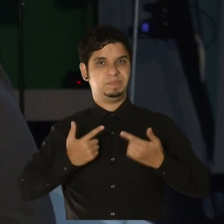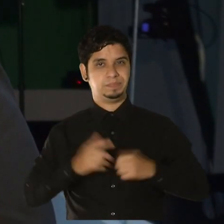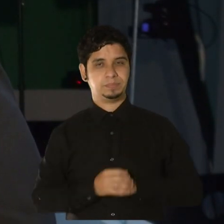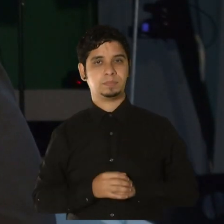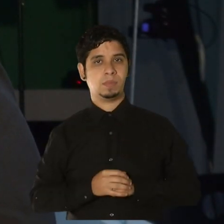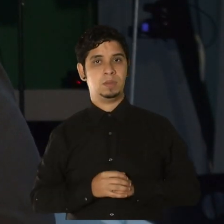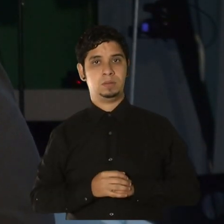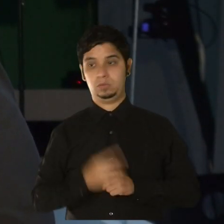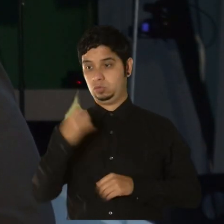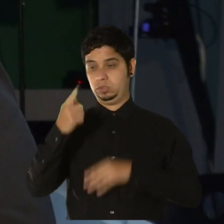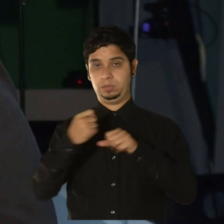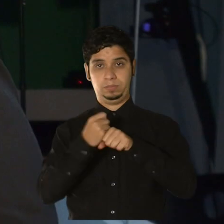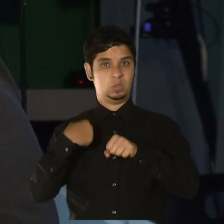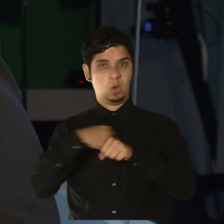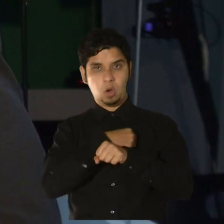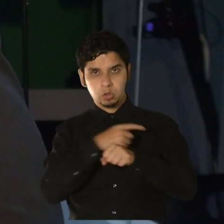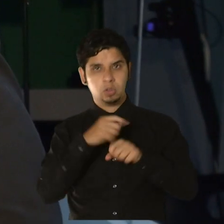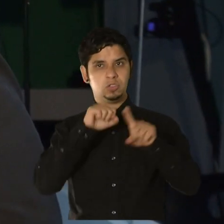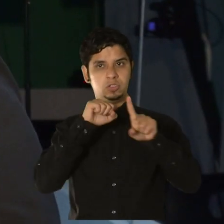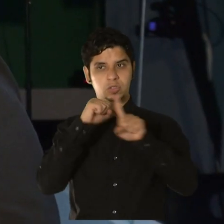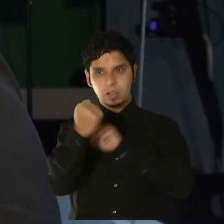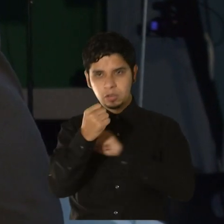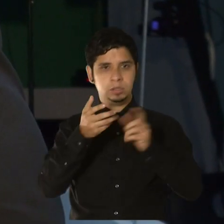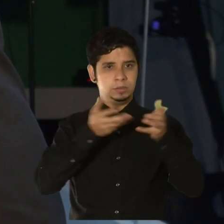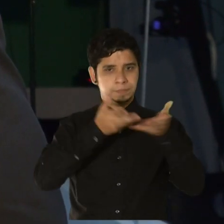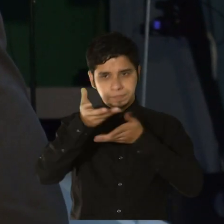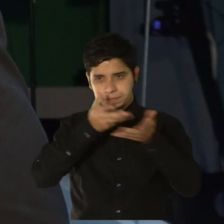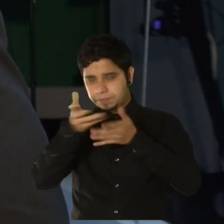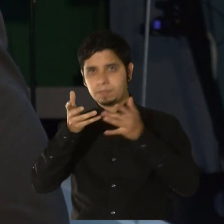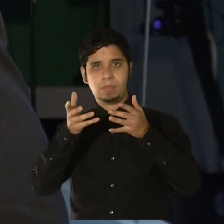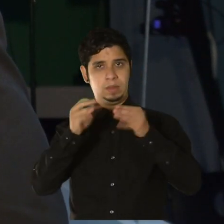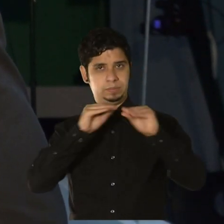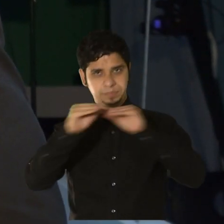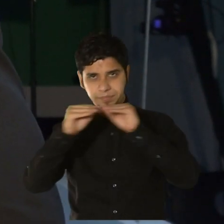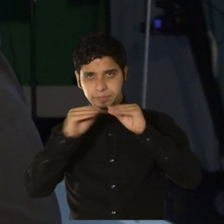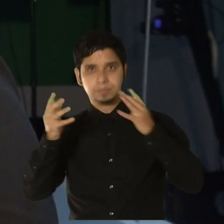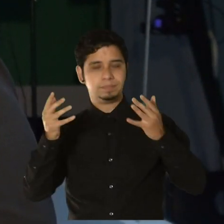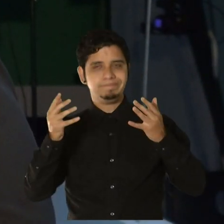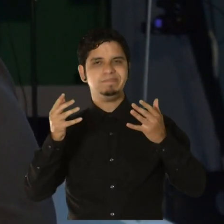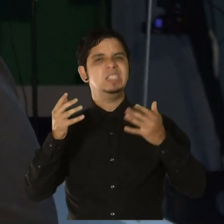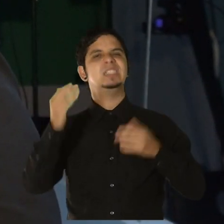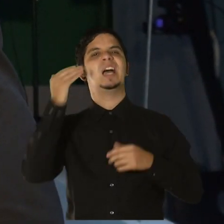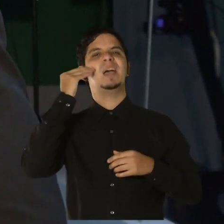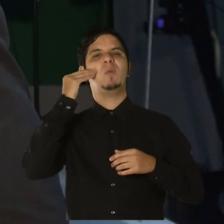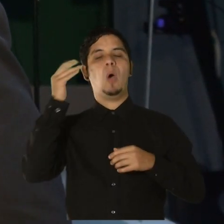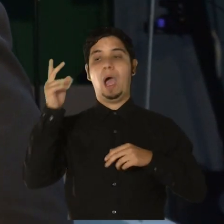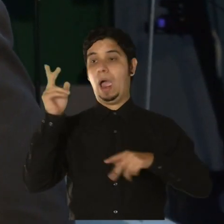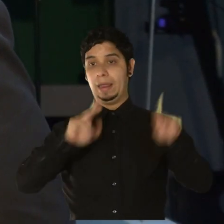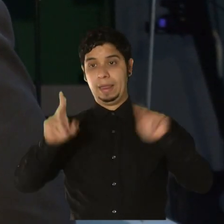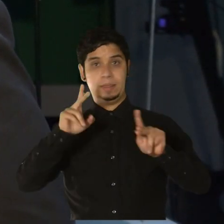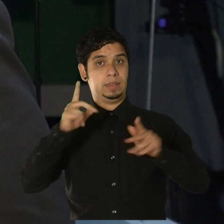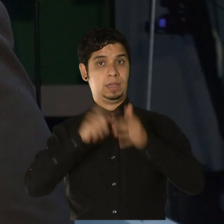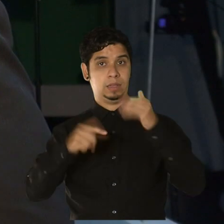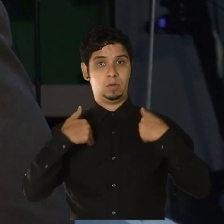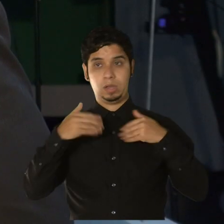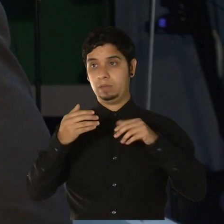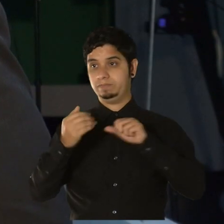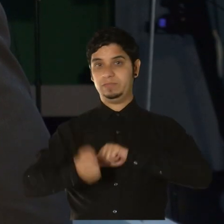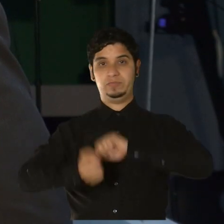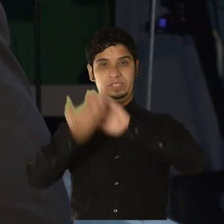hemos estado manejando situaciones muy complicadas y hay personas que han tenido que enfrentar